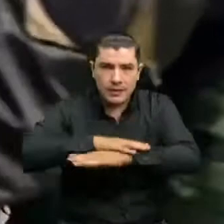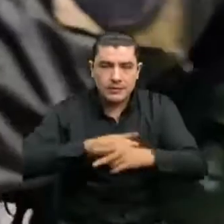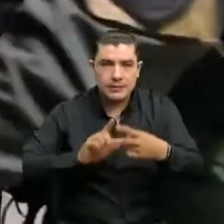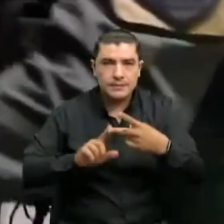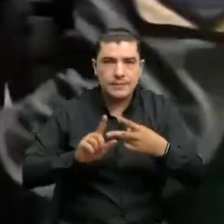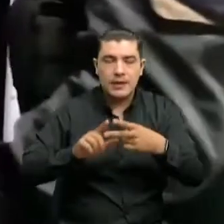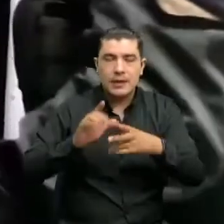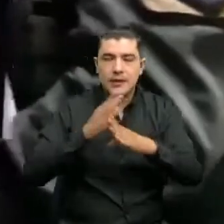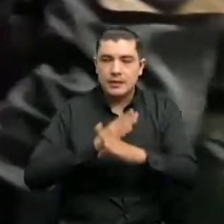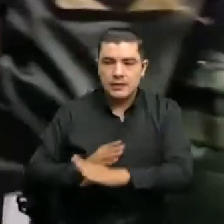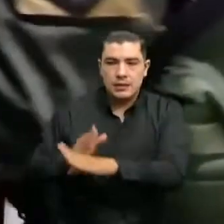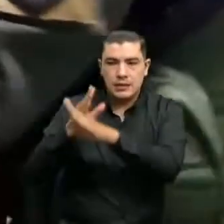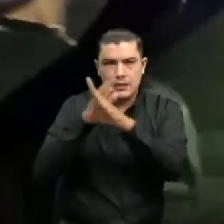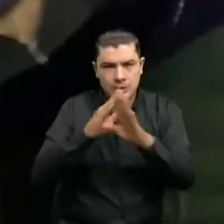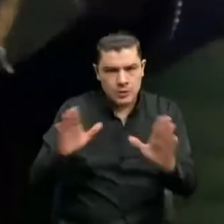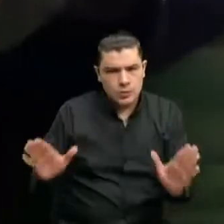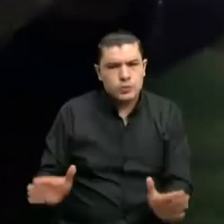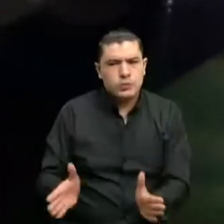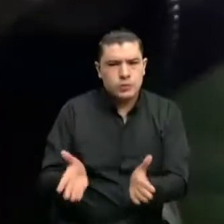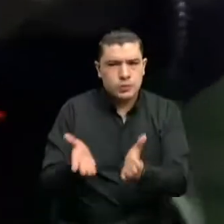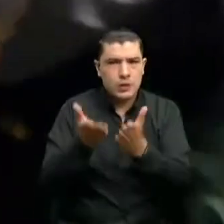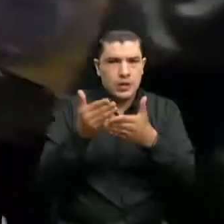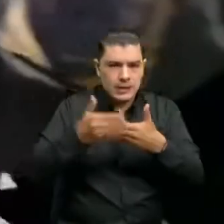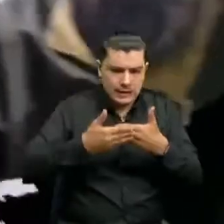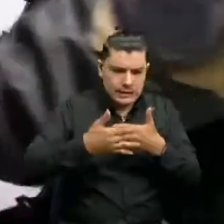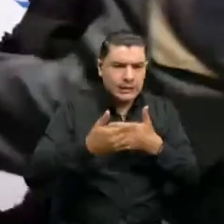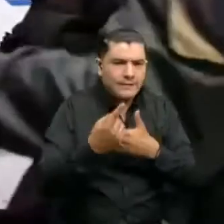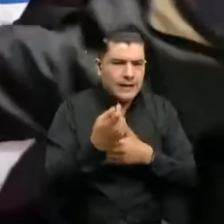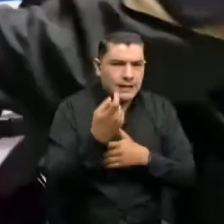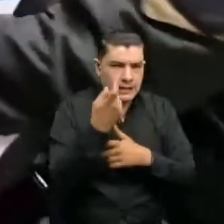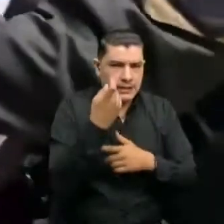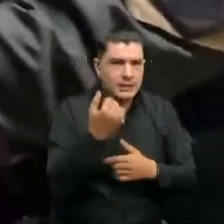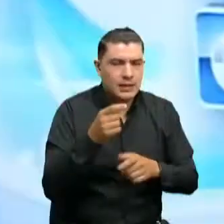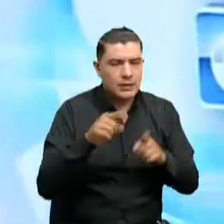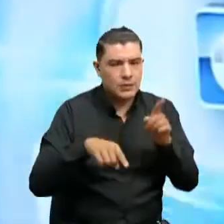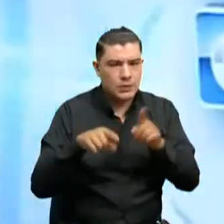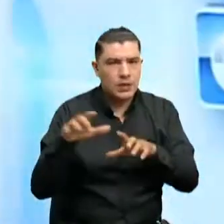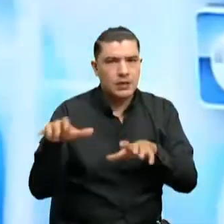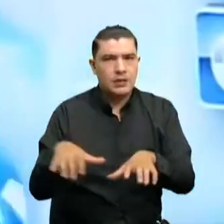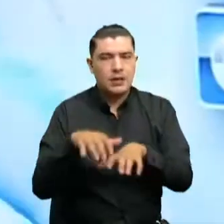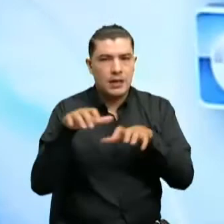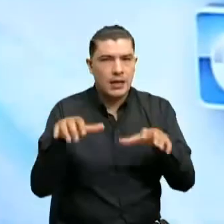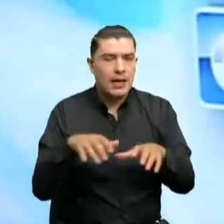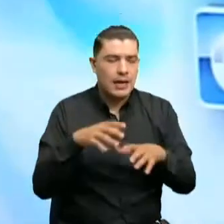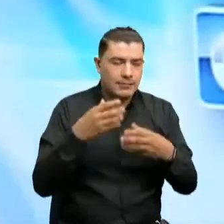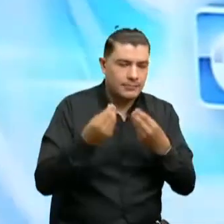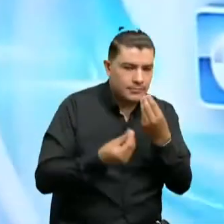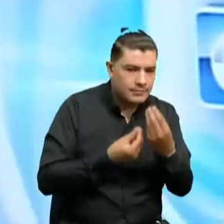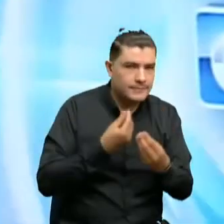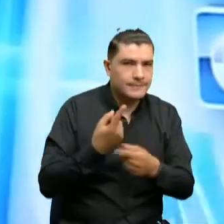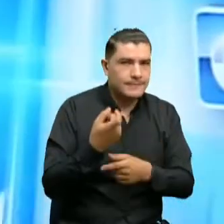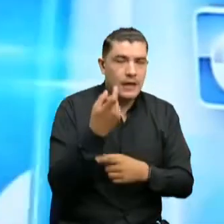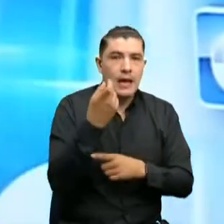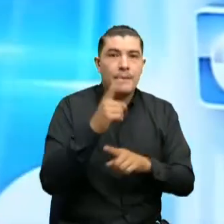que hemos mejorado notoriamente falta mucho camino por recorrer muchas cosas por realizar pero vamos por un buen buen sendero en ese